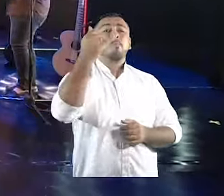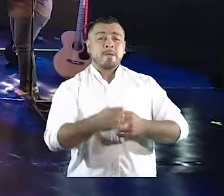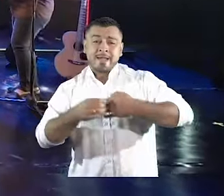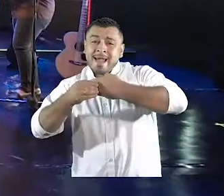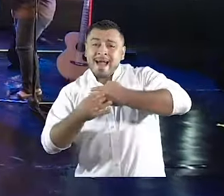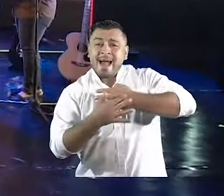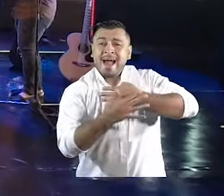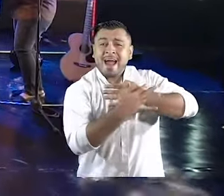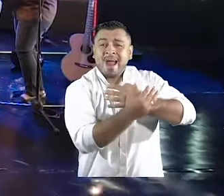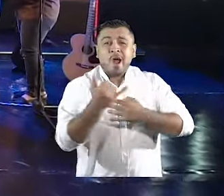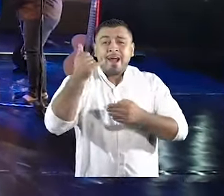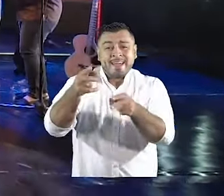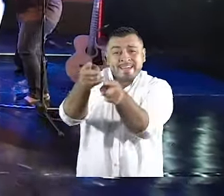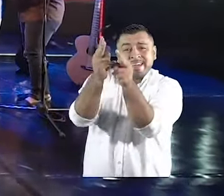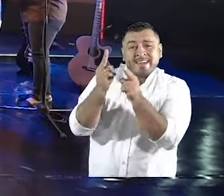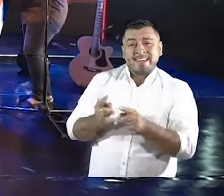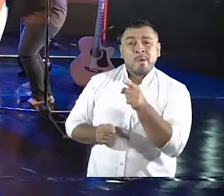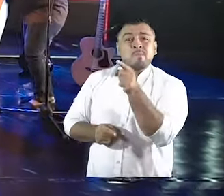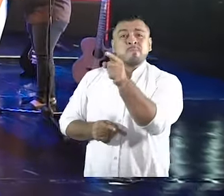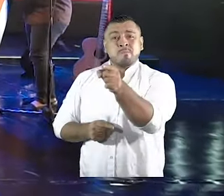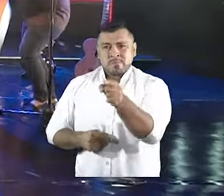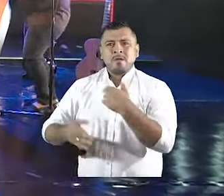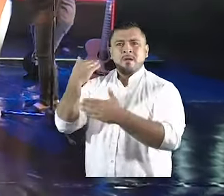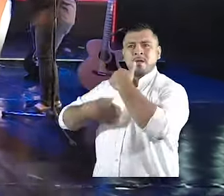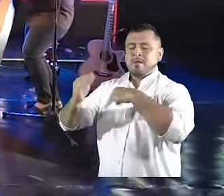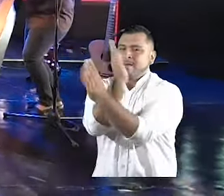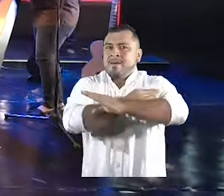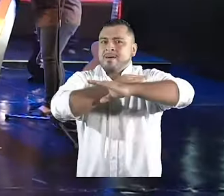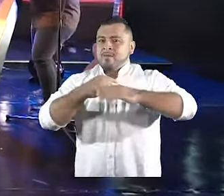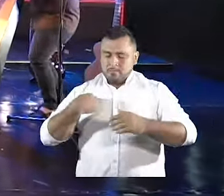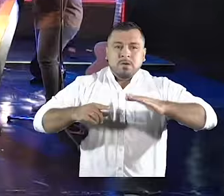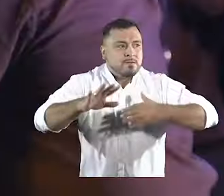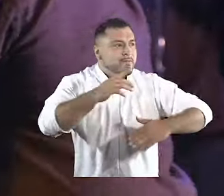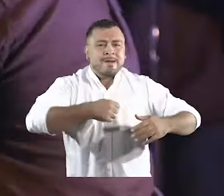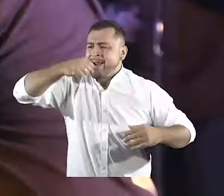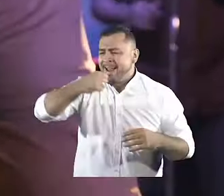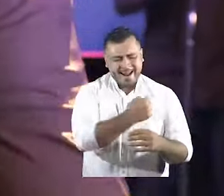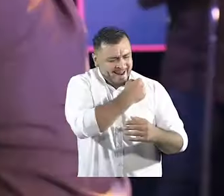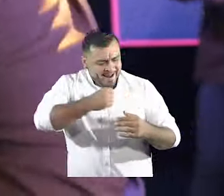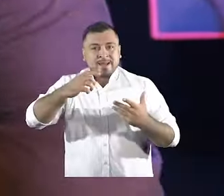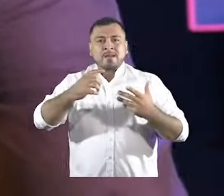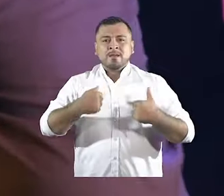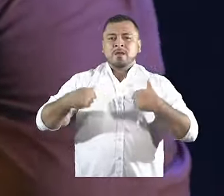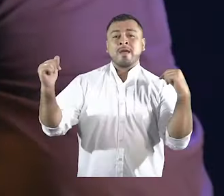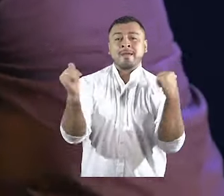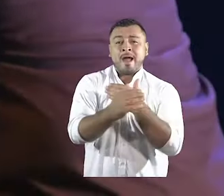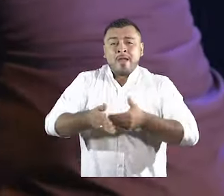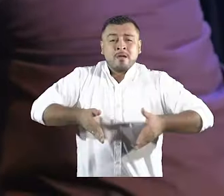Allá en Granada, la capital del Ariari, un caricari me soltó un amanecer. Y me formé por sus